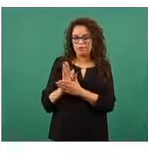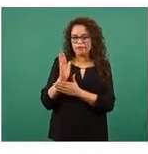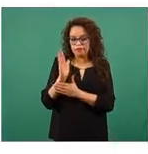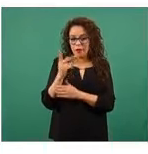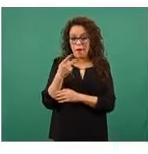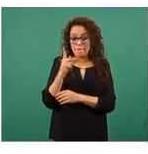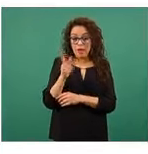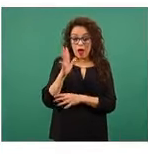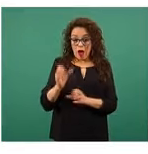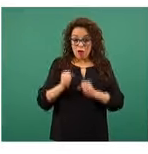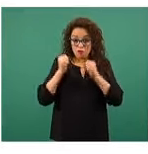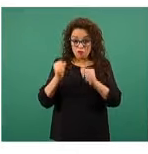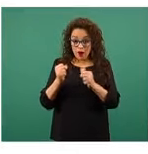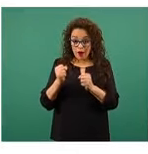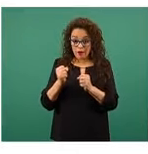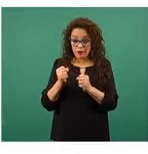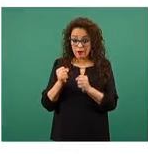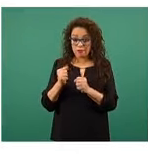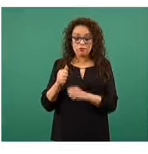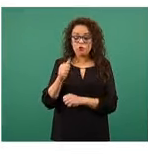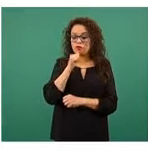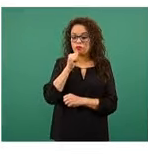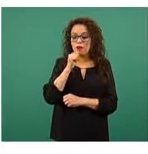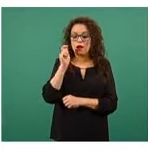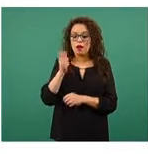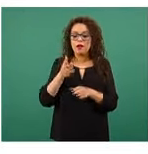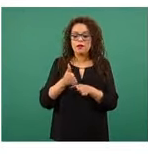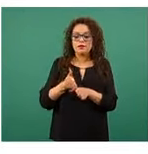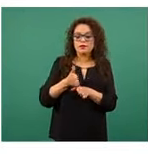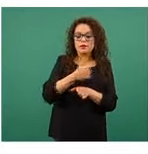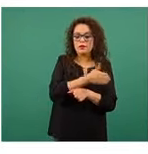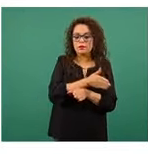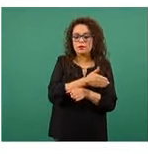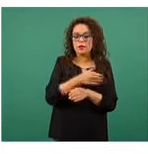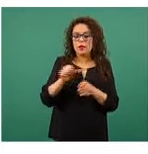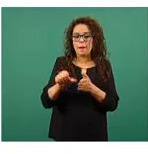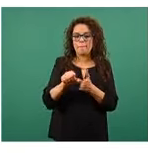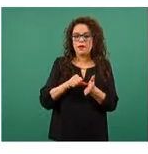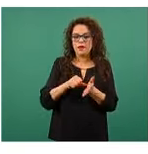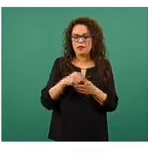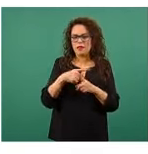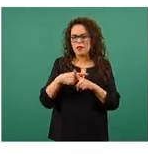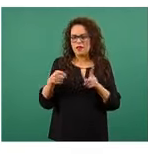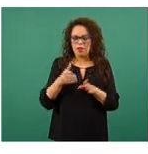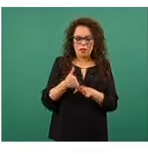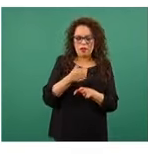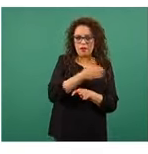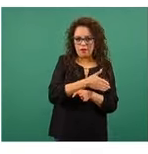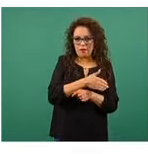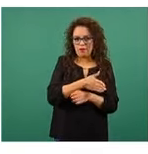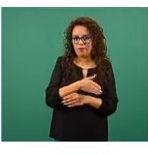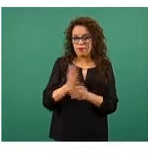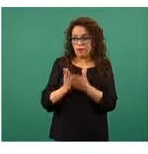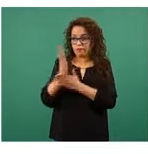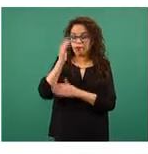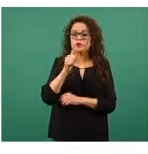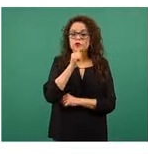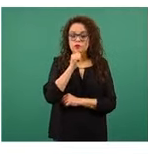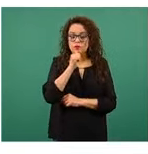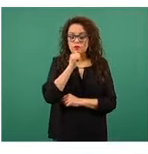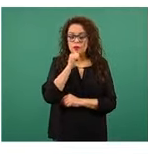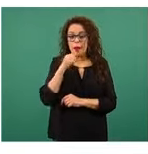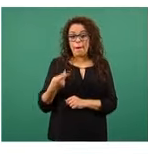no rebasa una meseta previa que había tenido aproximadamente durante el mes o mes y medio previo. Sin embargo,